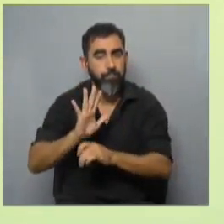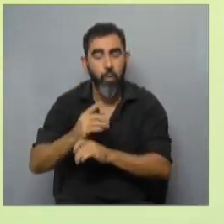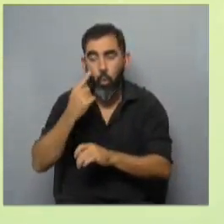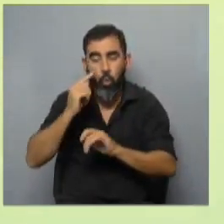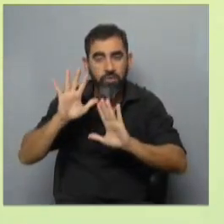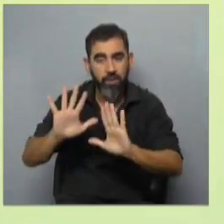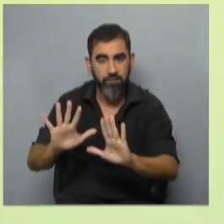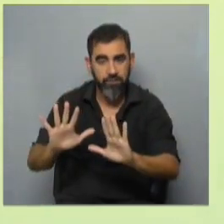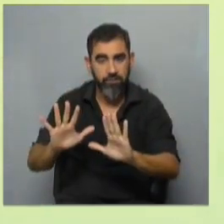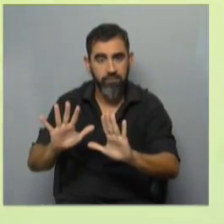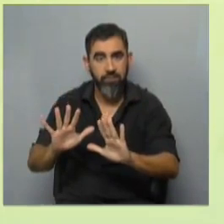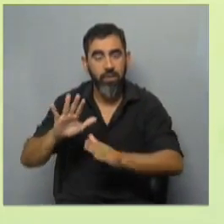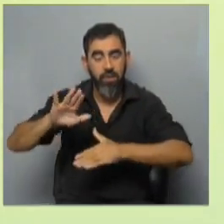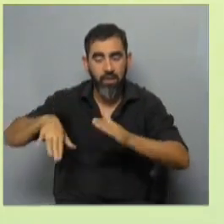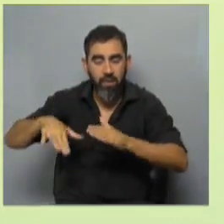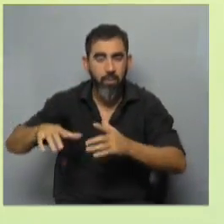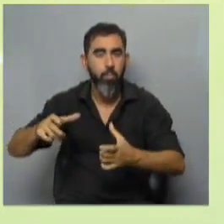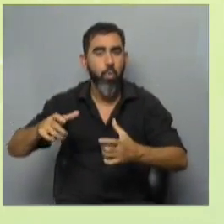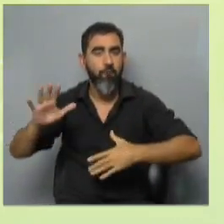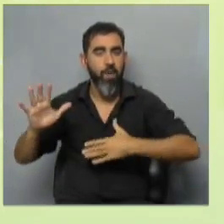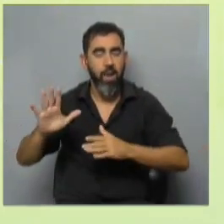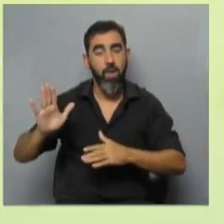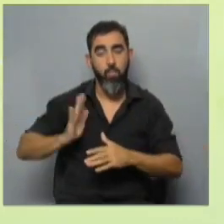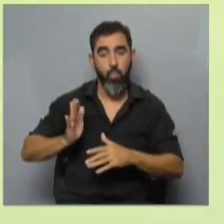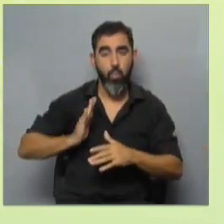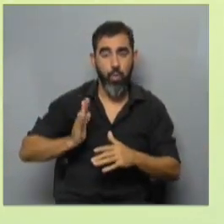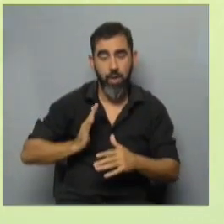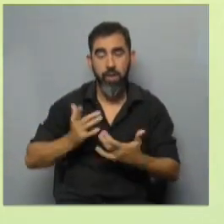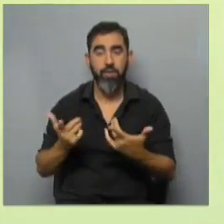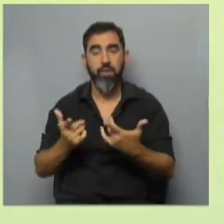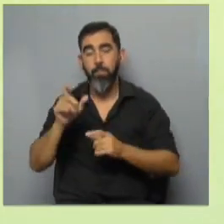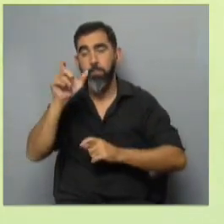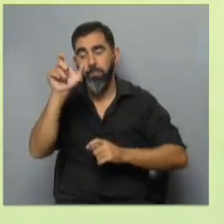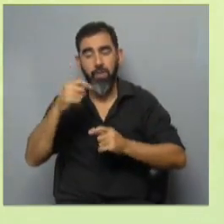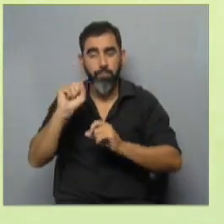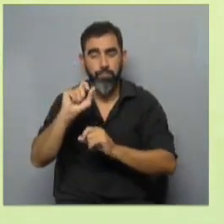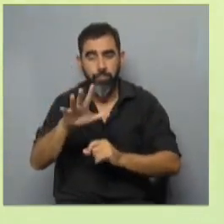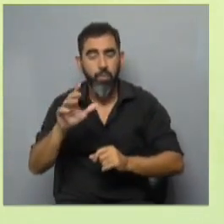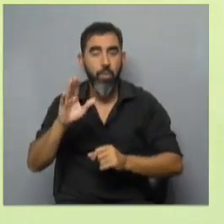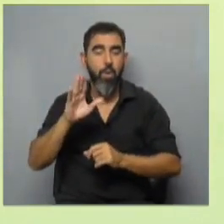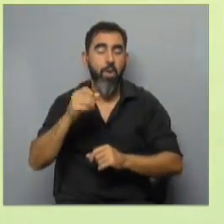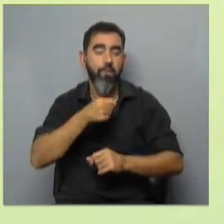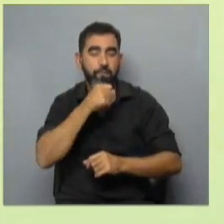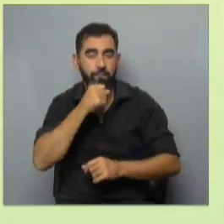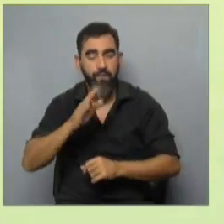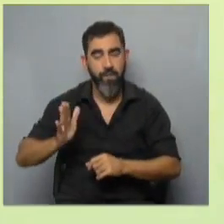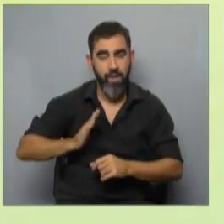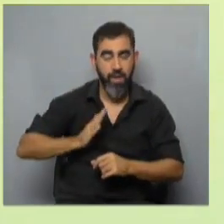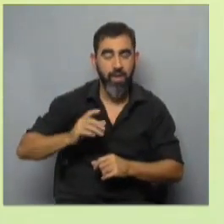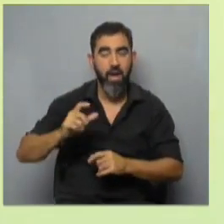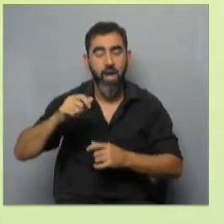lo conocemos este el toque del tambor el baile de las bailarinas los personajes típicos mamá vieja gramillero